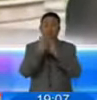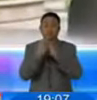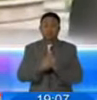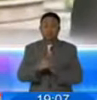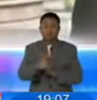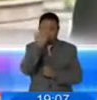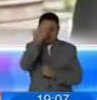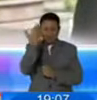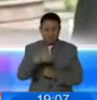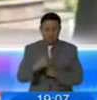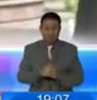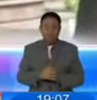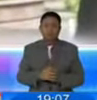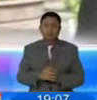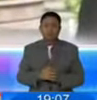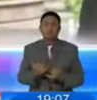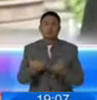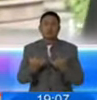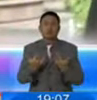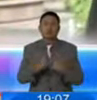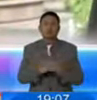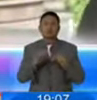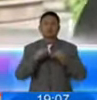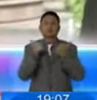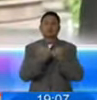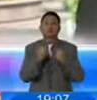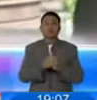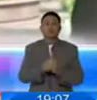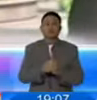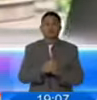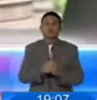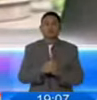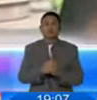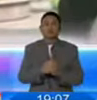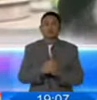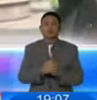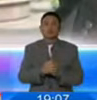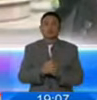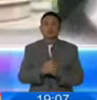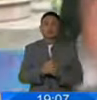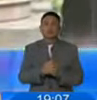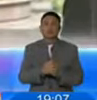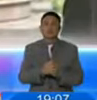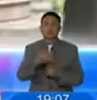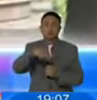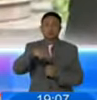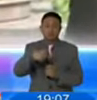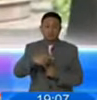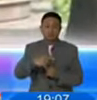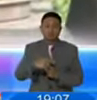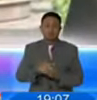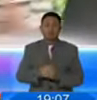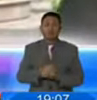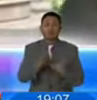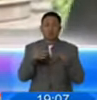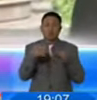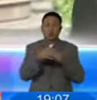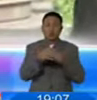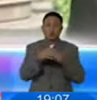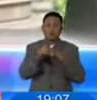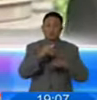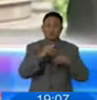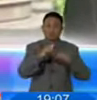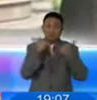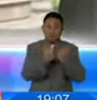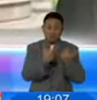ya reposa en poder de la asambleísta Yunda, que en estos días la presentará al CAL para que sea direccionada a la vez a